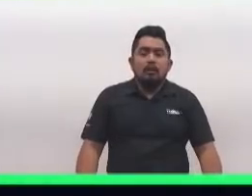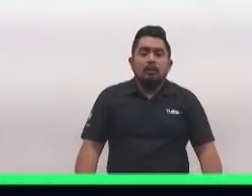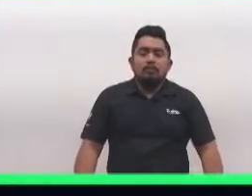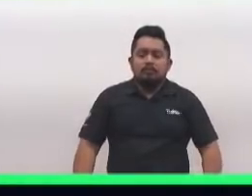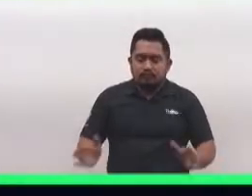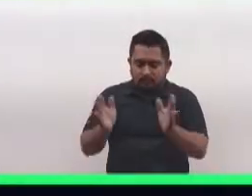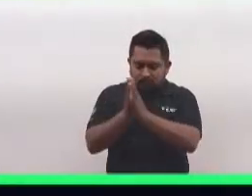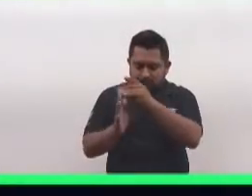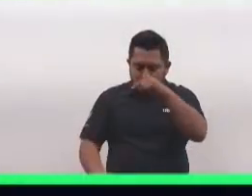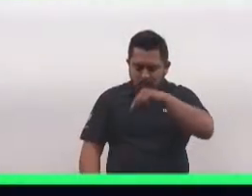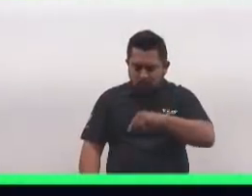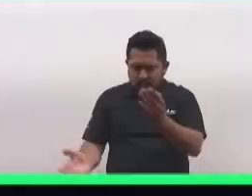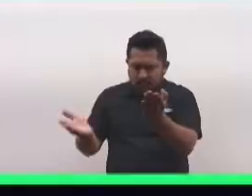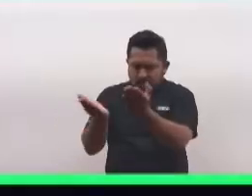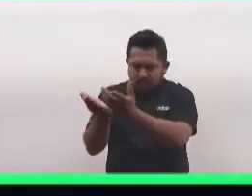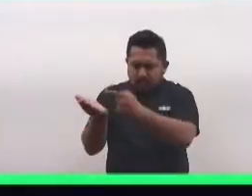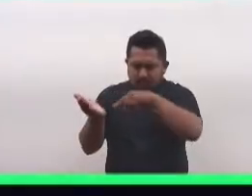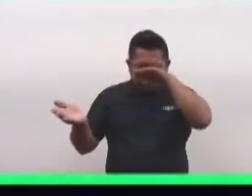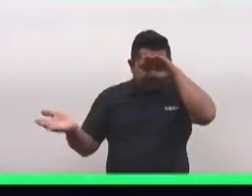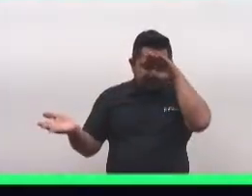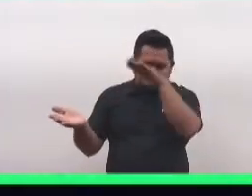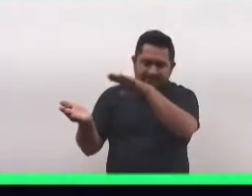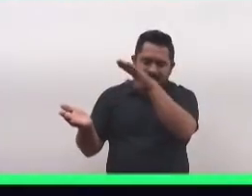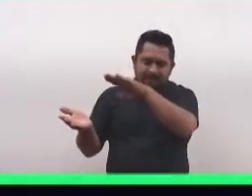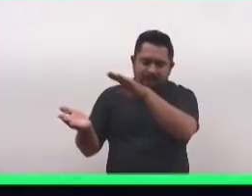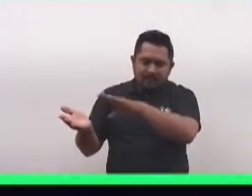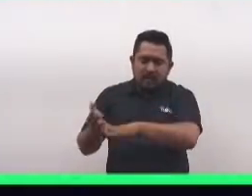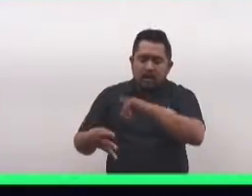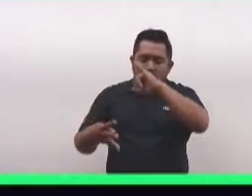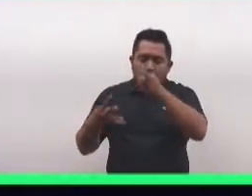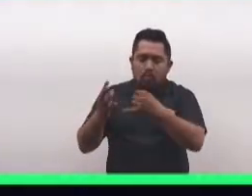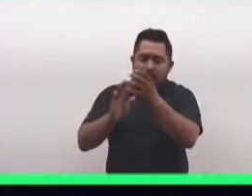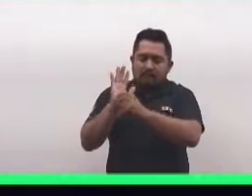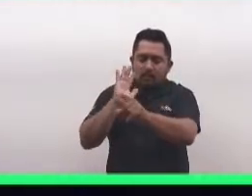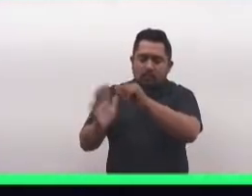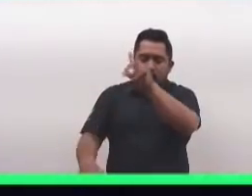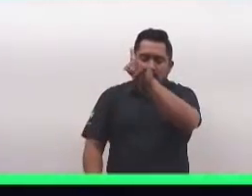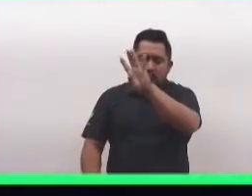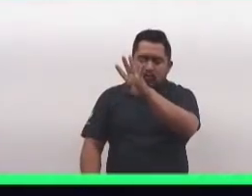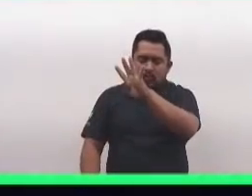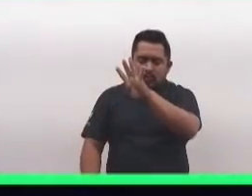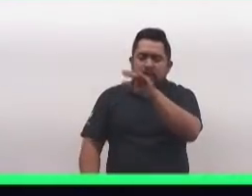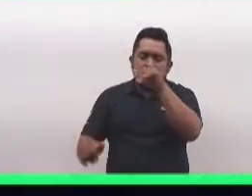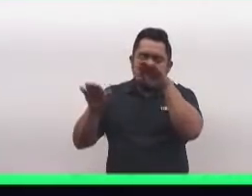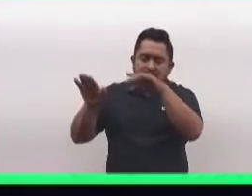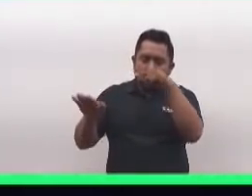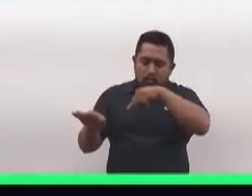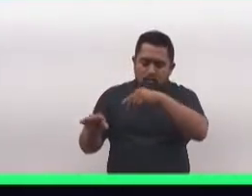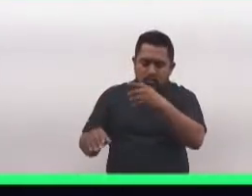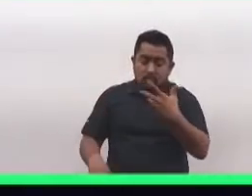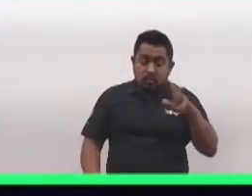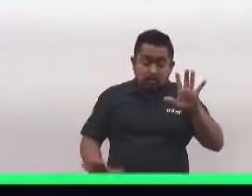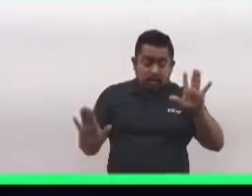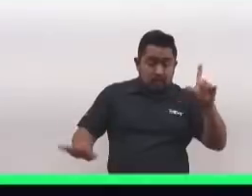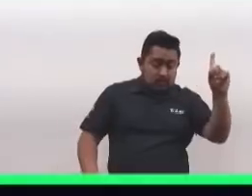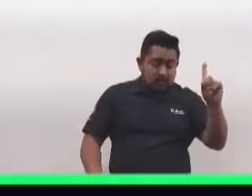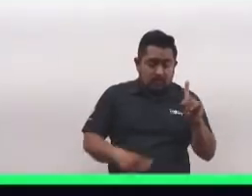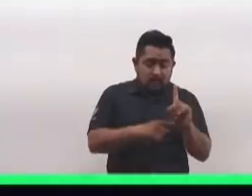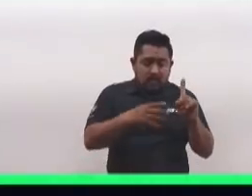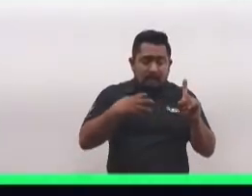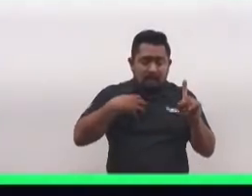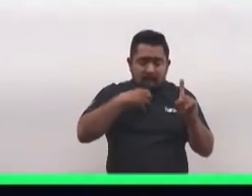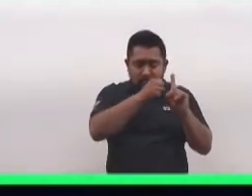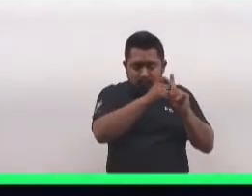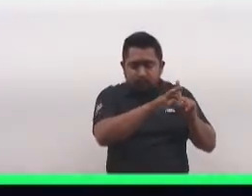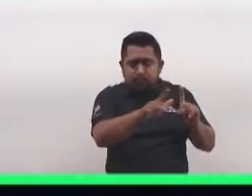padre gracias por tu palabra y por este evangelio de juan capítulo 1 versículo 4 que nos recuerda que en él estaba la vida y la vida